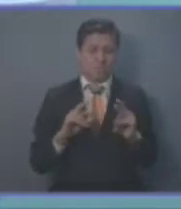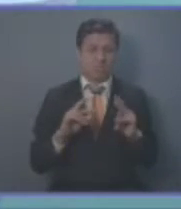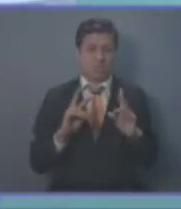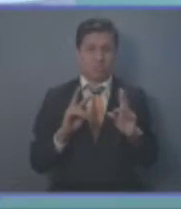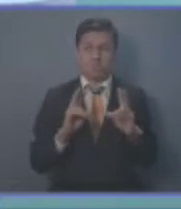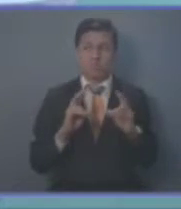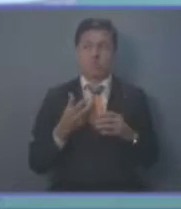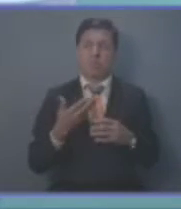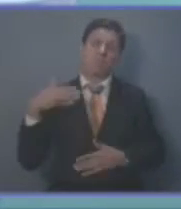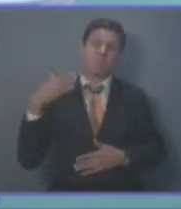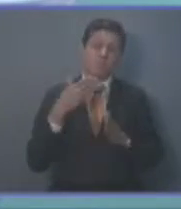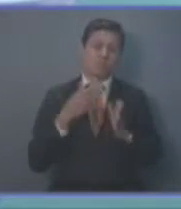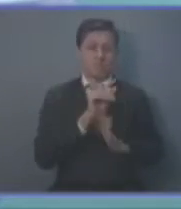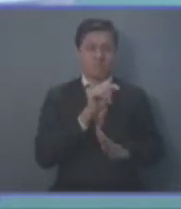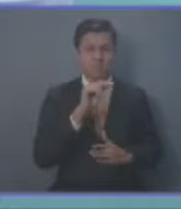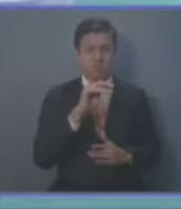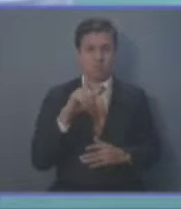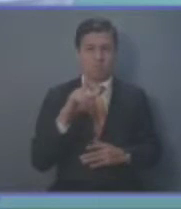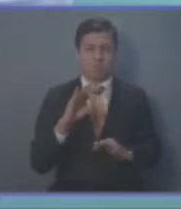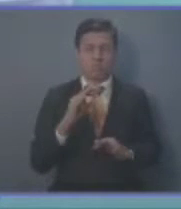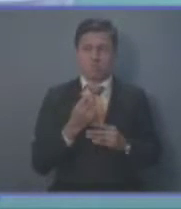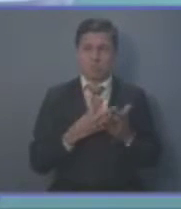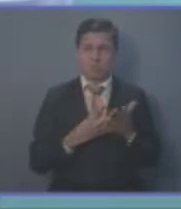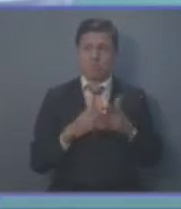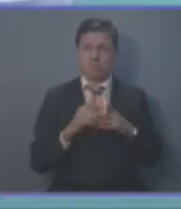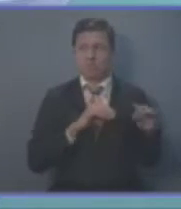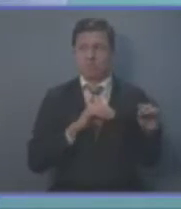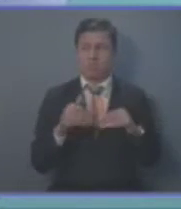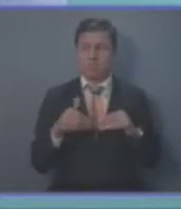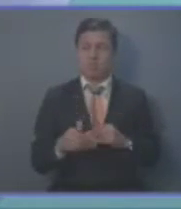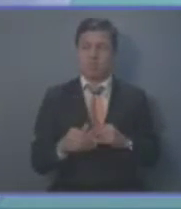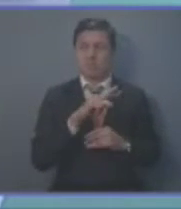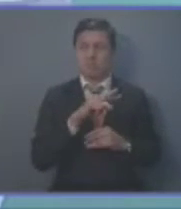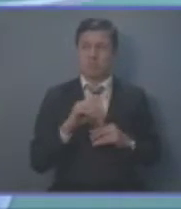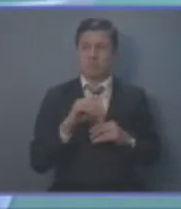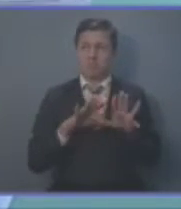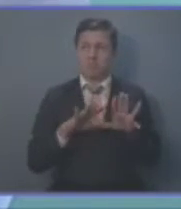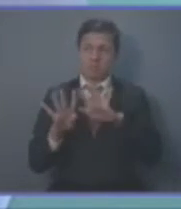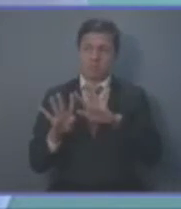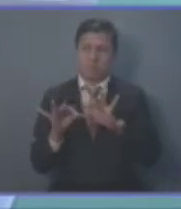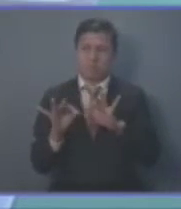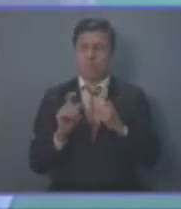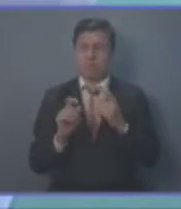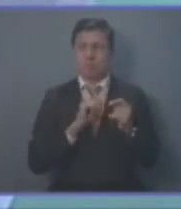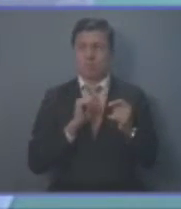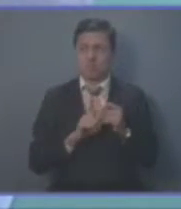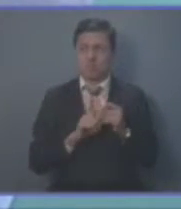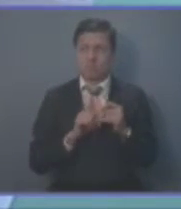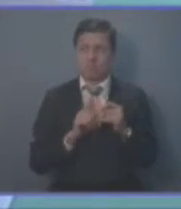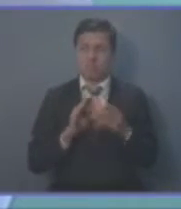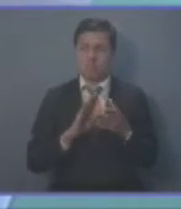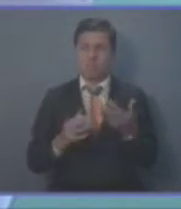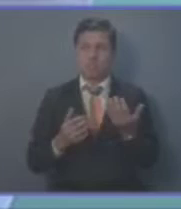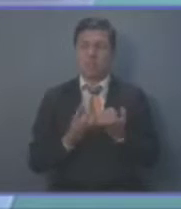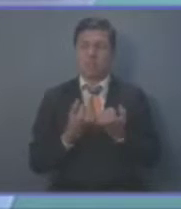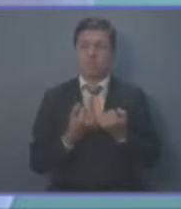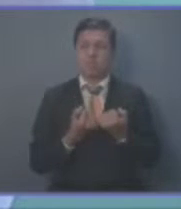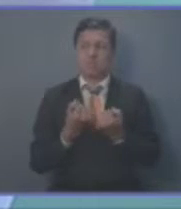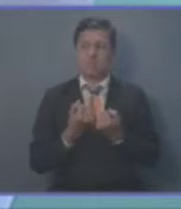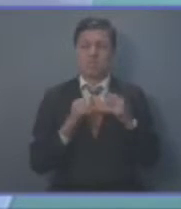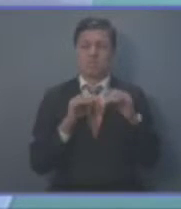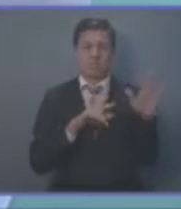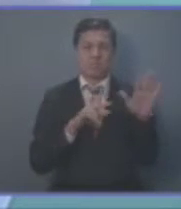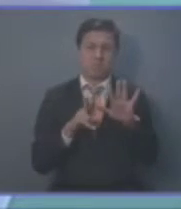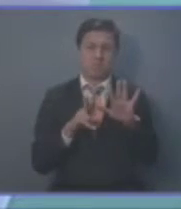de Antel que están disponibles para el ejercicio fiscal 2019, específicamente para financiar